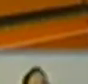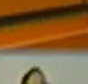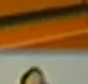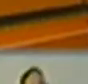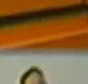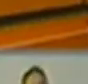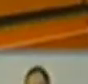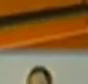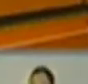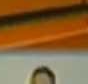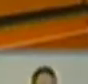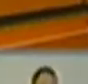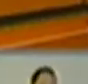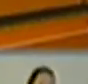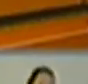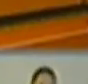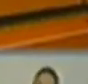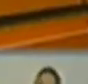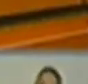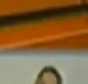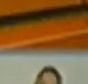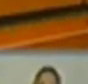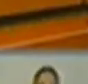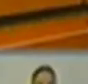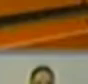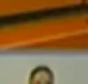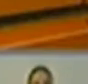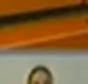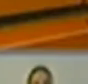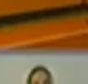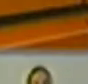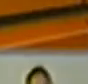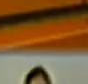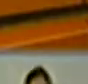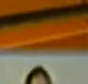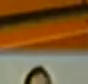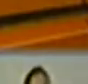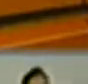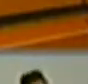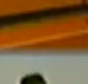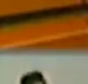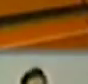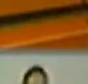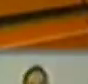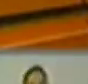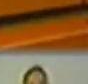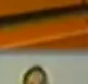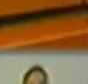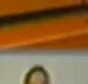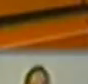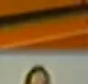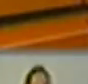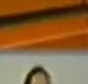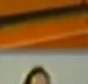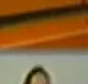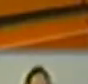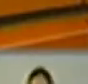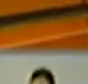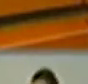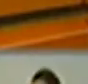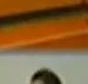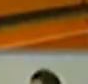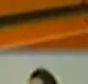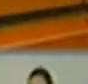gran alegría y orgullo. Desde aquí queremos hacerles un reconocimiento a